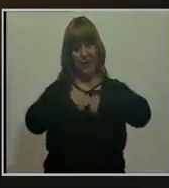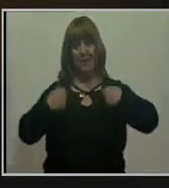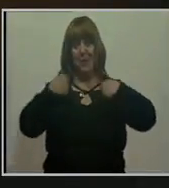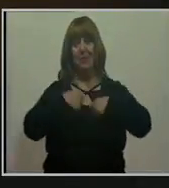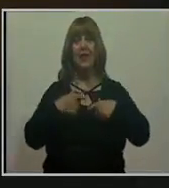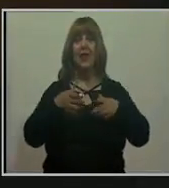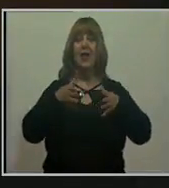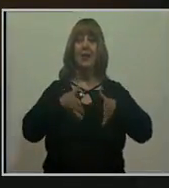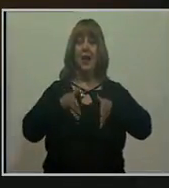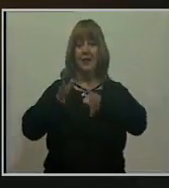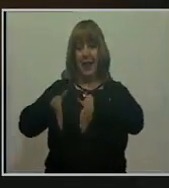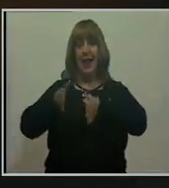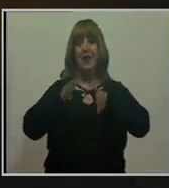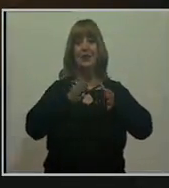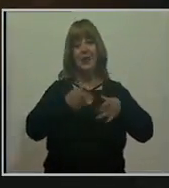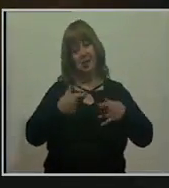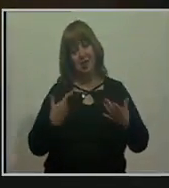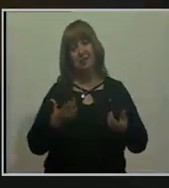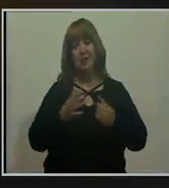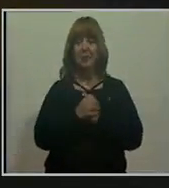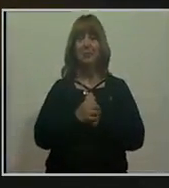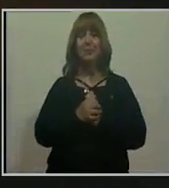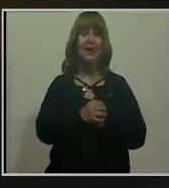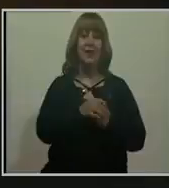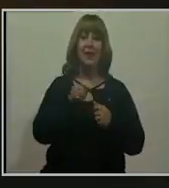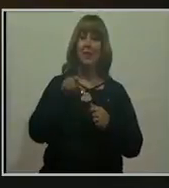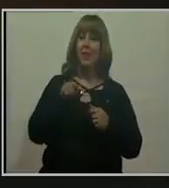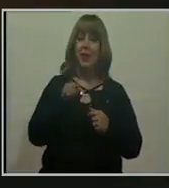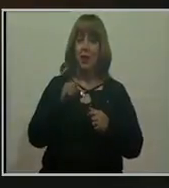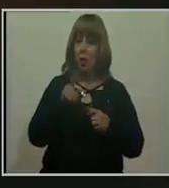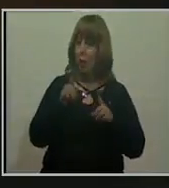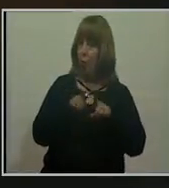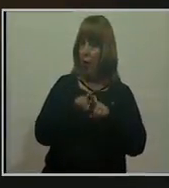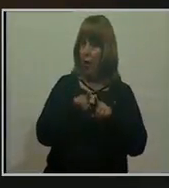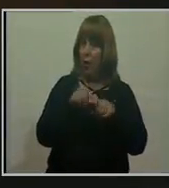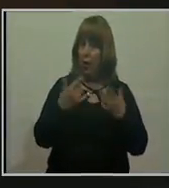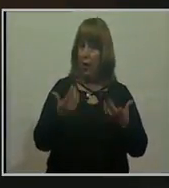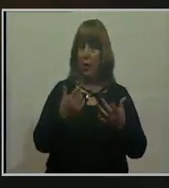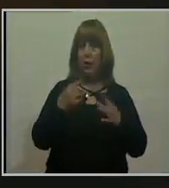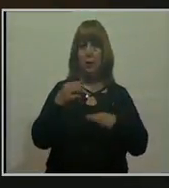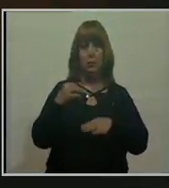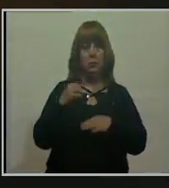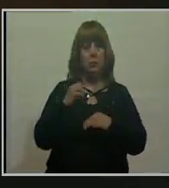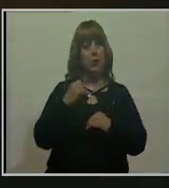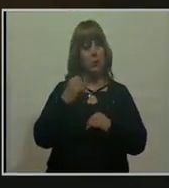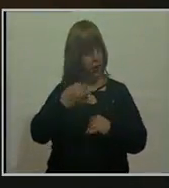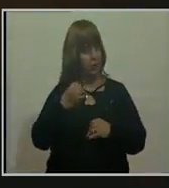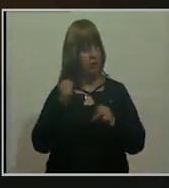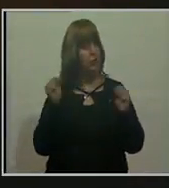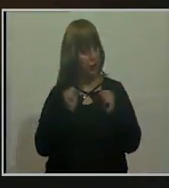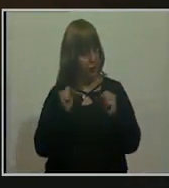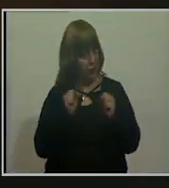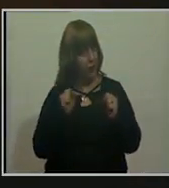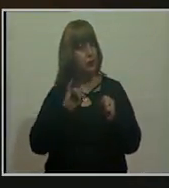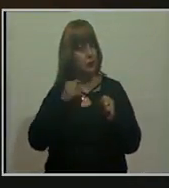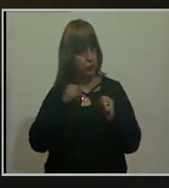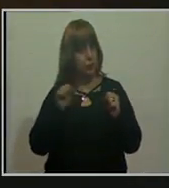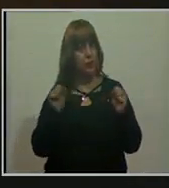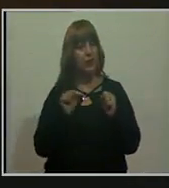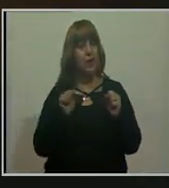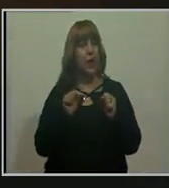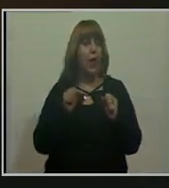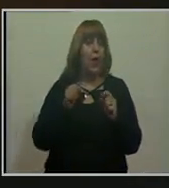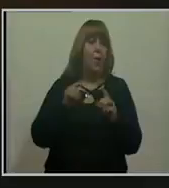ancho para dejarse el pijamita abajo. Claro. Pero de todas maneras, fíjese que la temperatura a esta hora de la mañana, si bien está fría en la mañana,